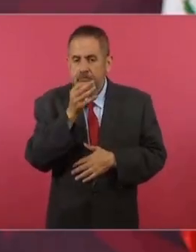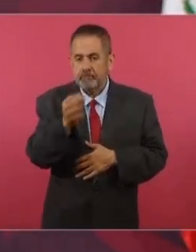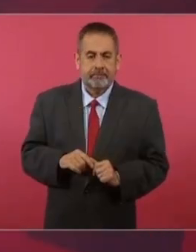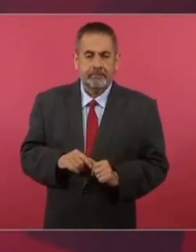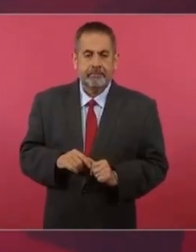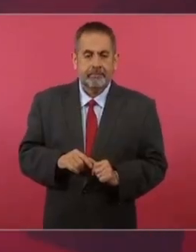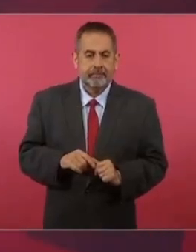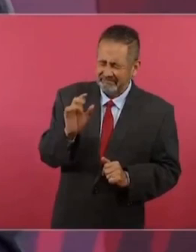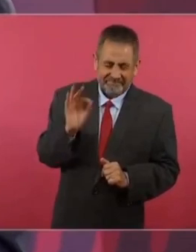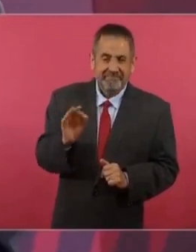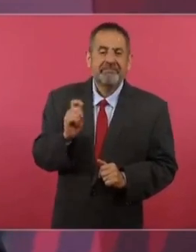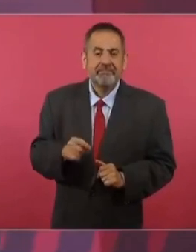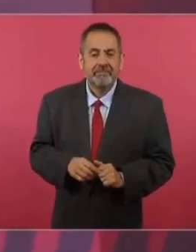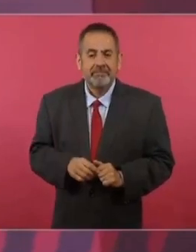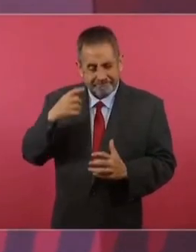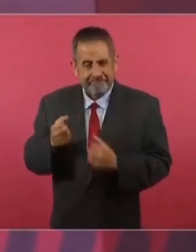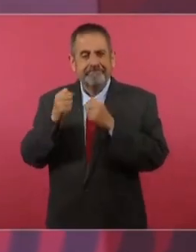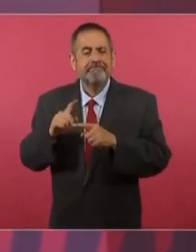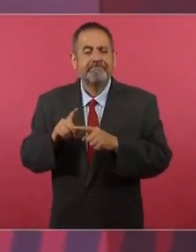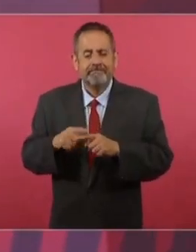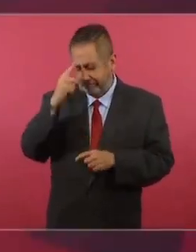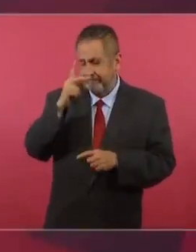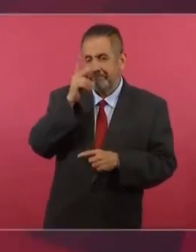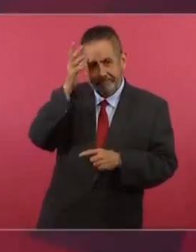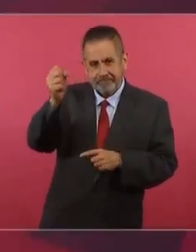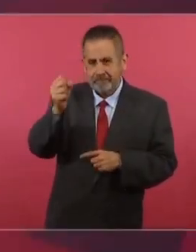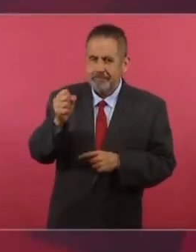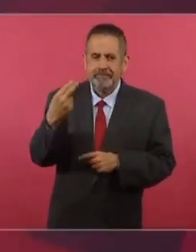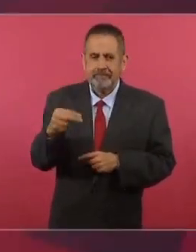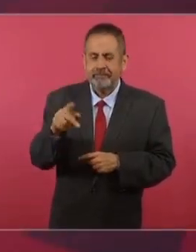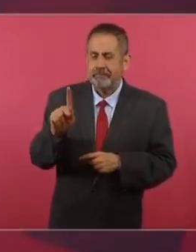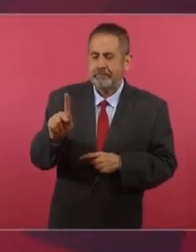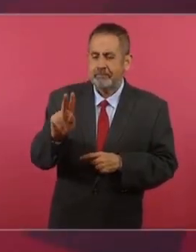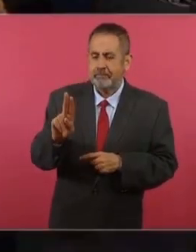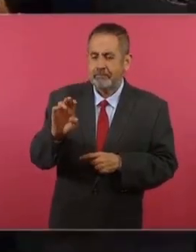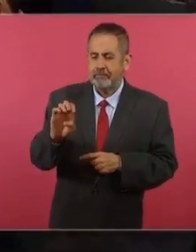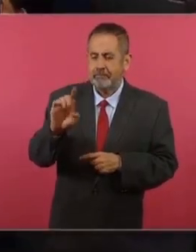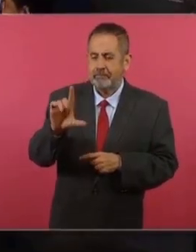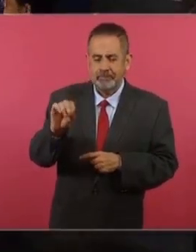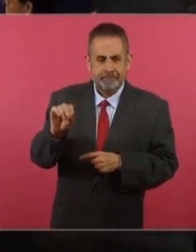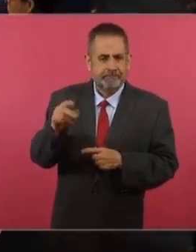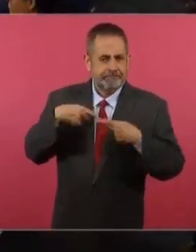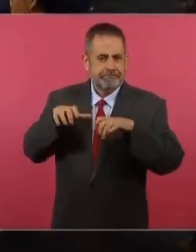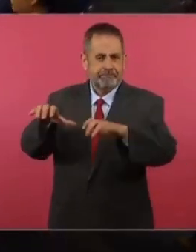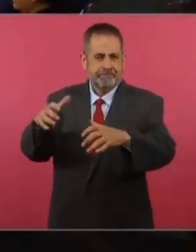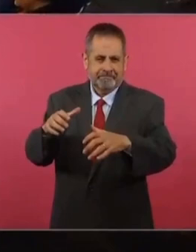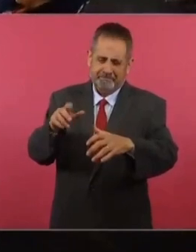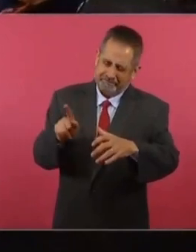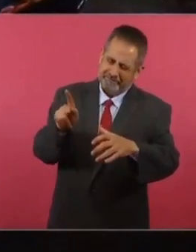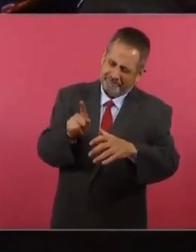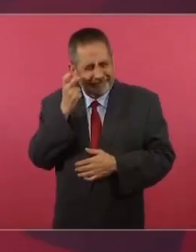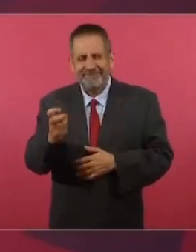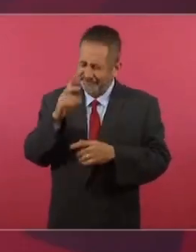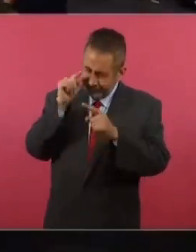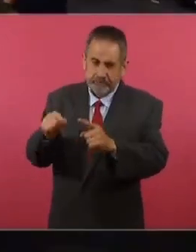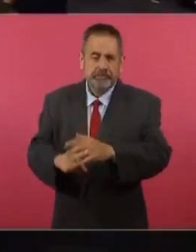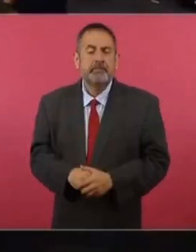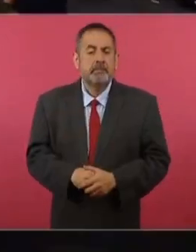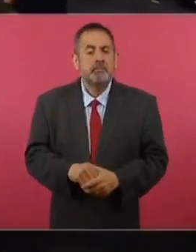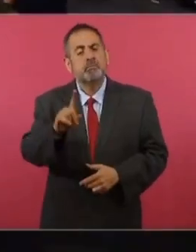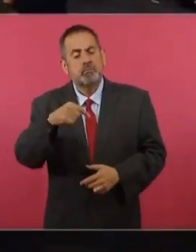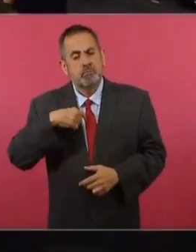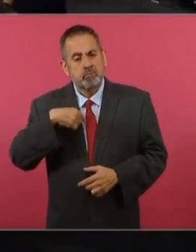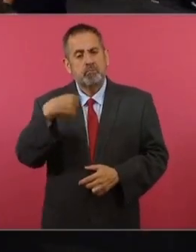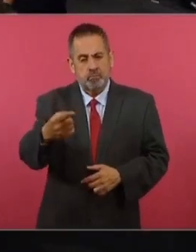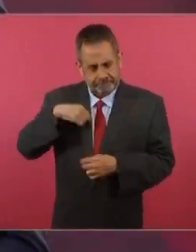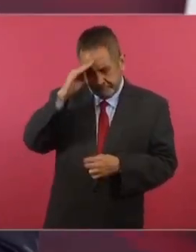clave bendita salvadora esa palabra es pueblo pueblo pueblo pueblo pueblo pueblo pueblo pueblo pueblo pueblo yo voy a ir ahora